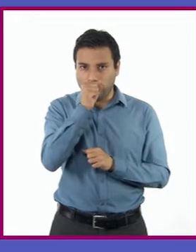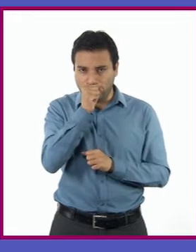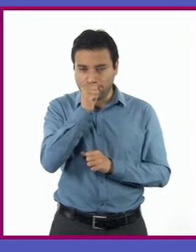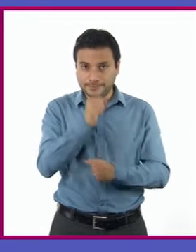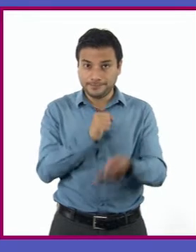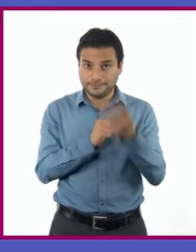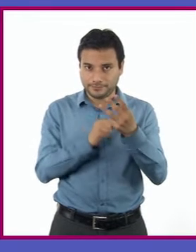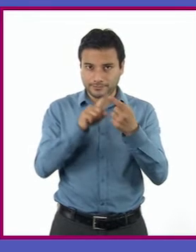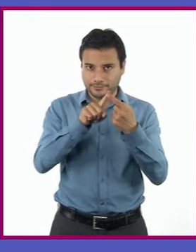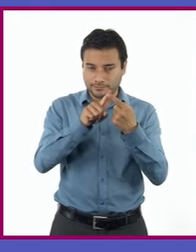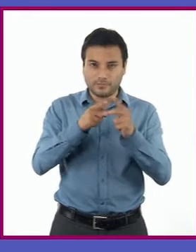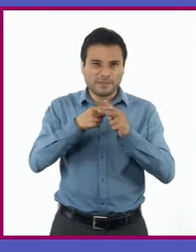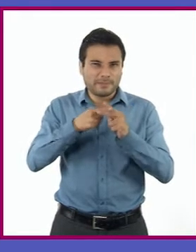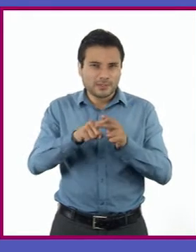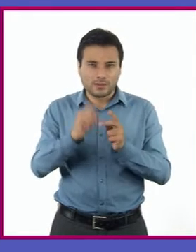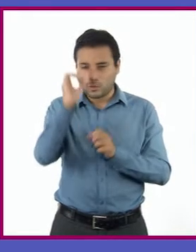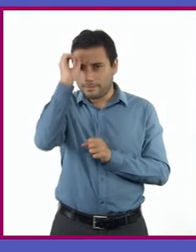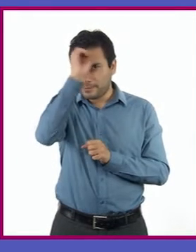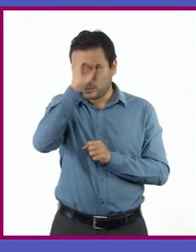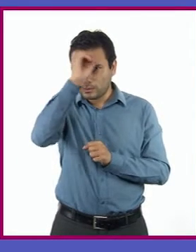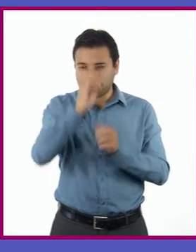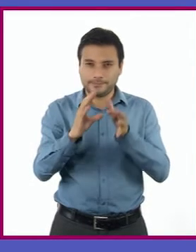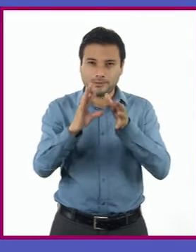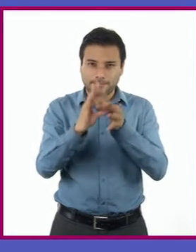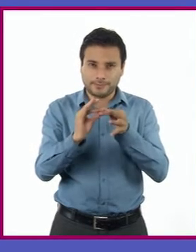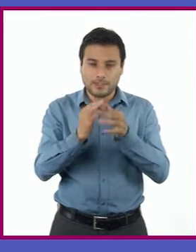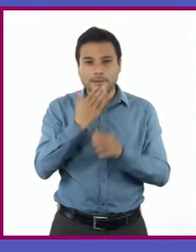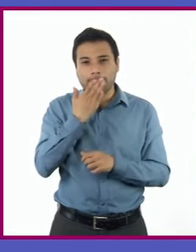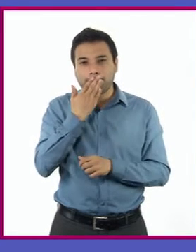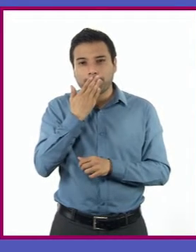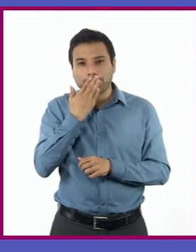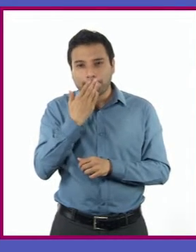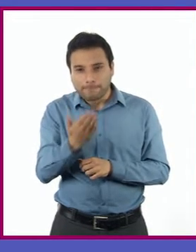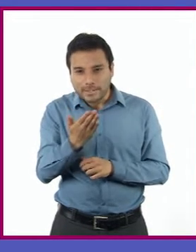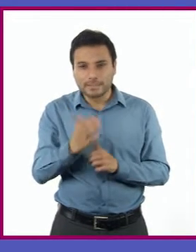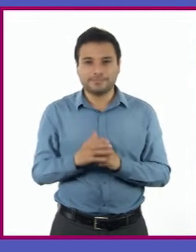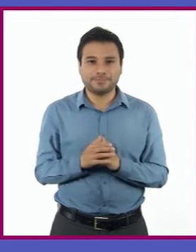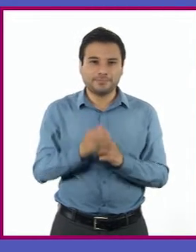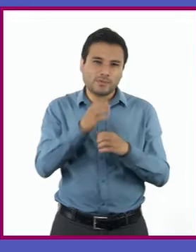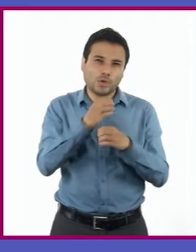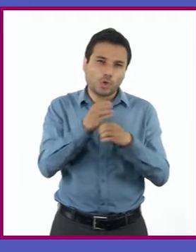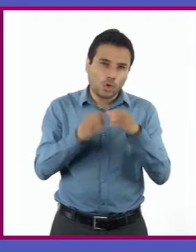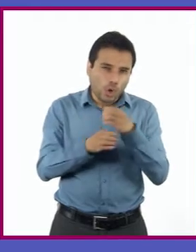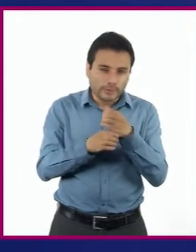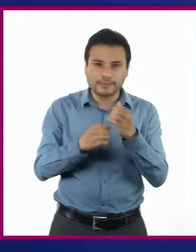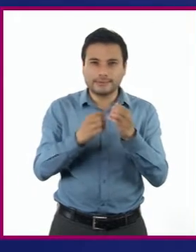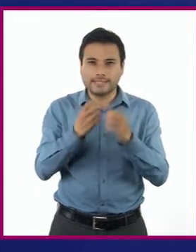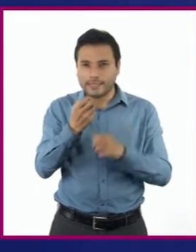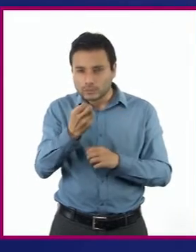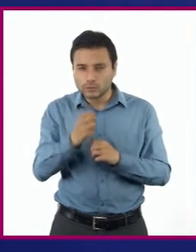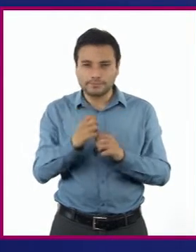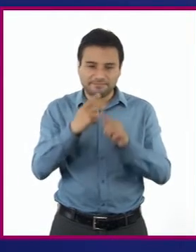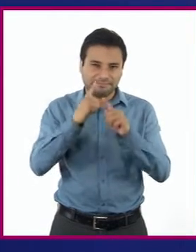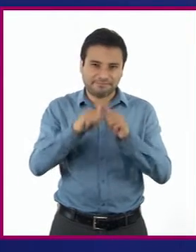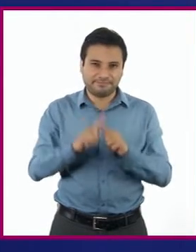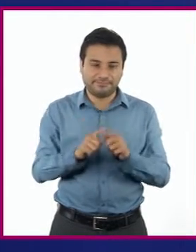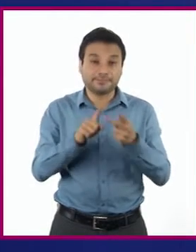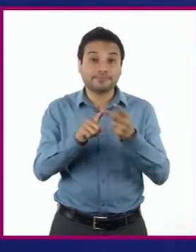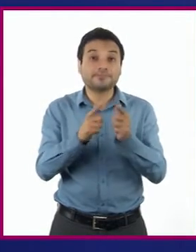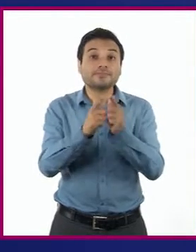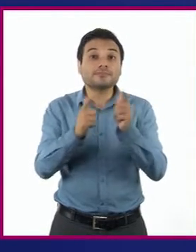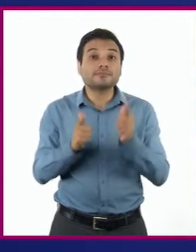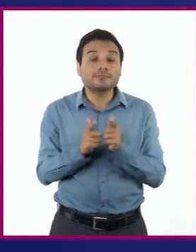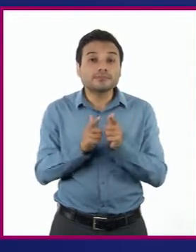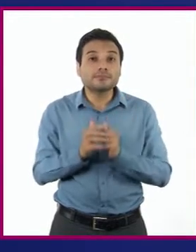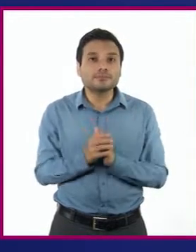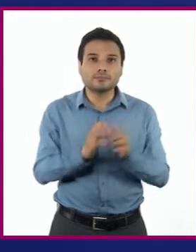comentario. Pues bien, así las cosas, dicho esto, etc. Los que agrupan diversos